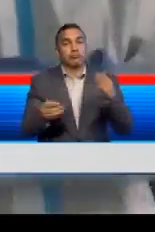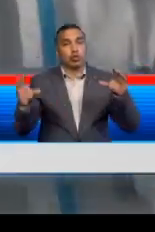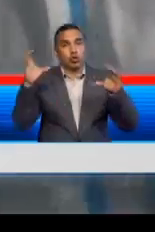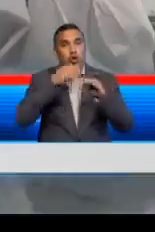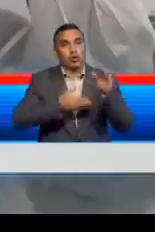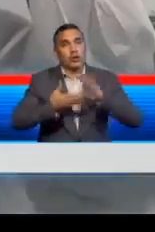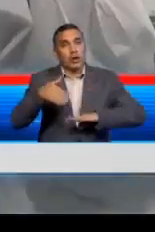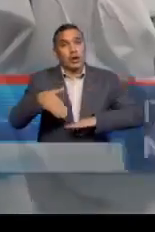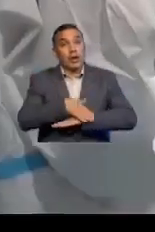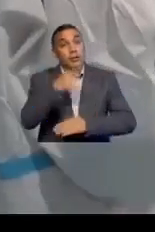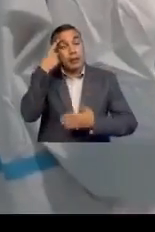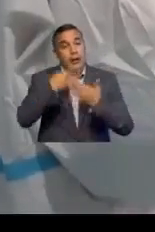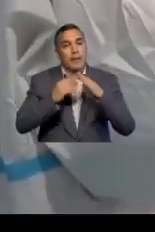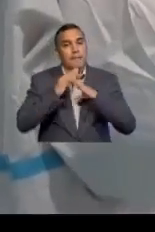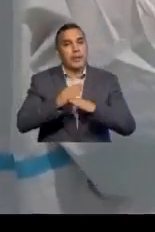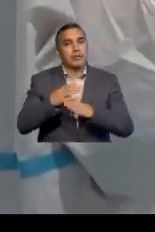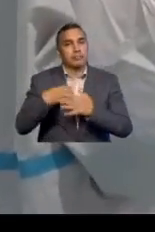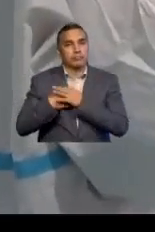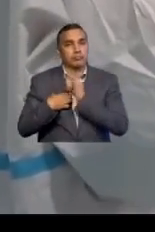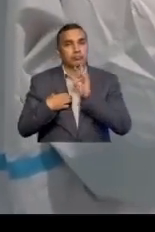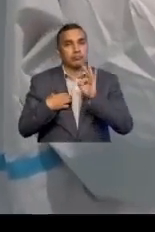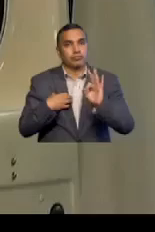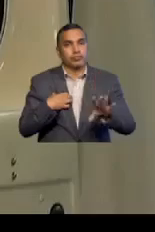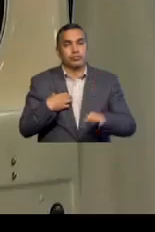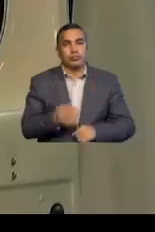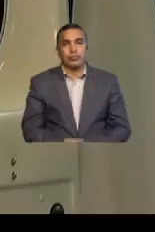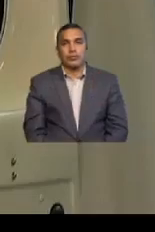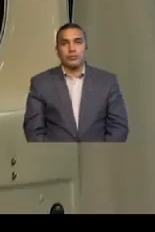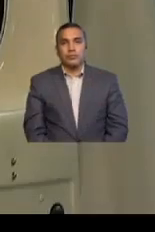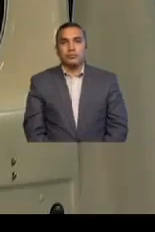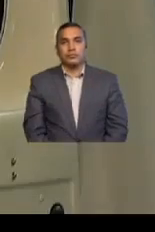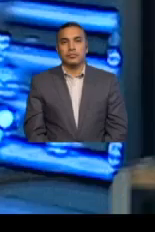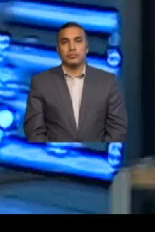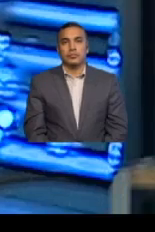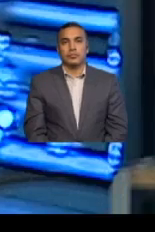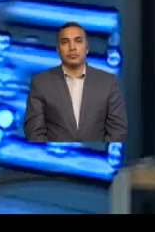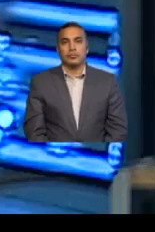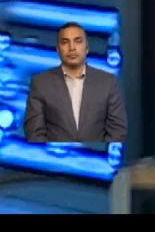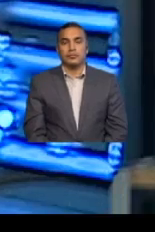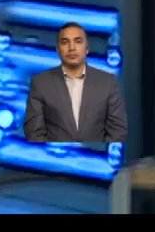para frenar la pandemia. Pamela Montilla, TC Televisión.